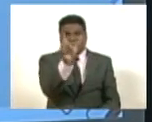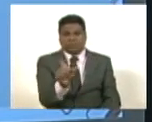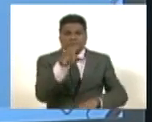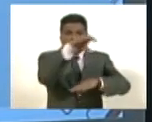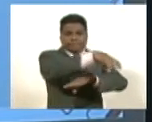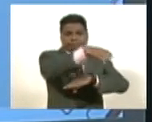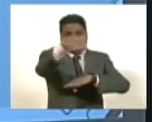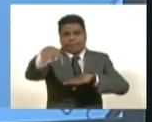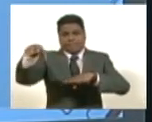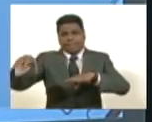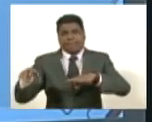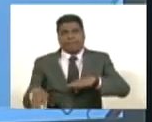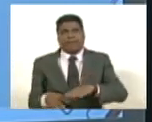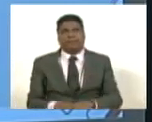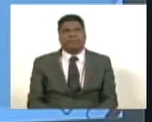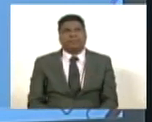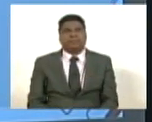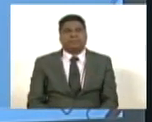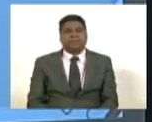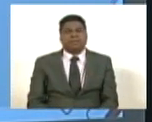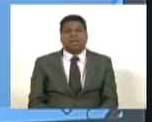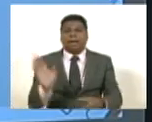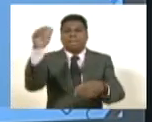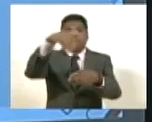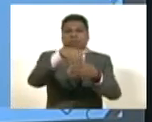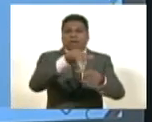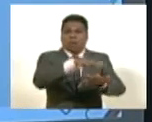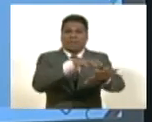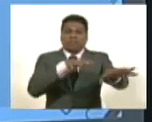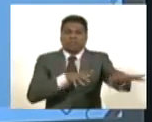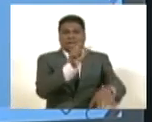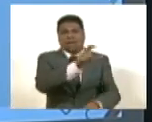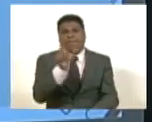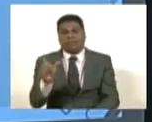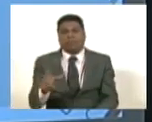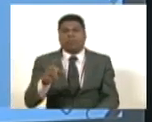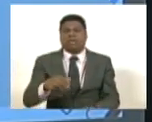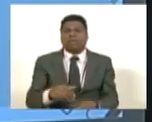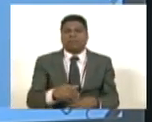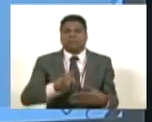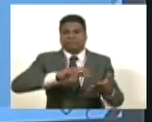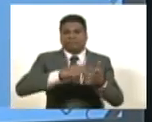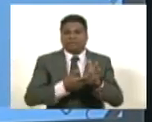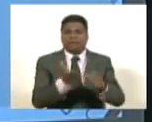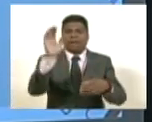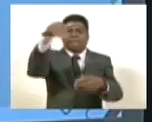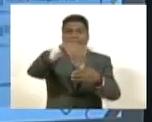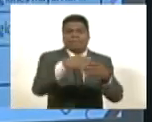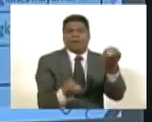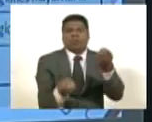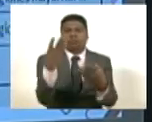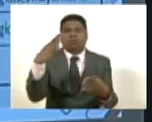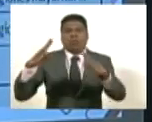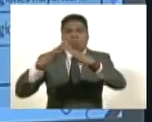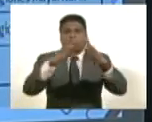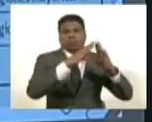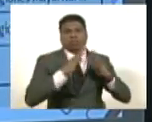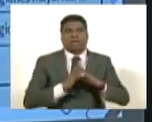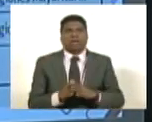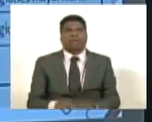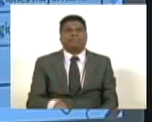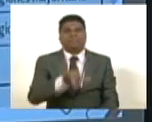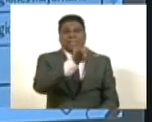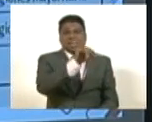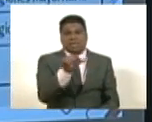por estado, el más votado en cada estado será el representante de los consejos comunales. Y en